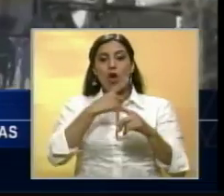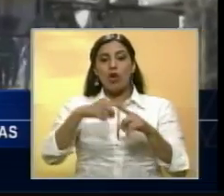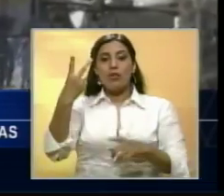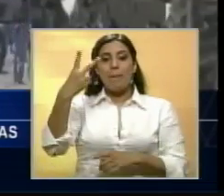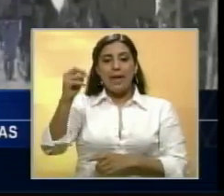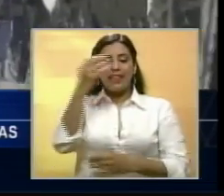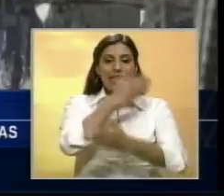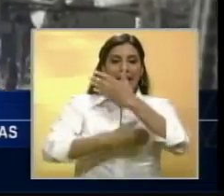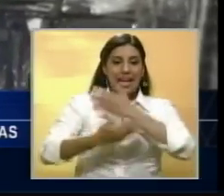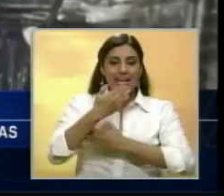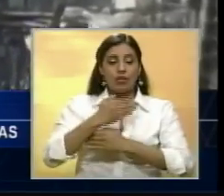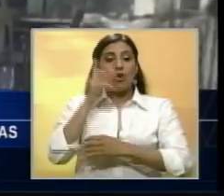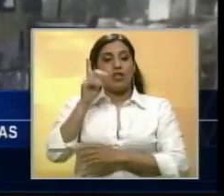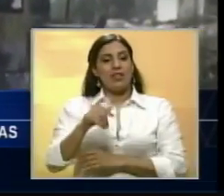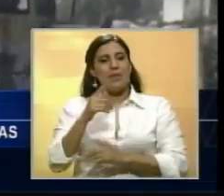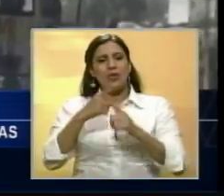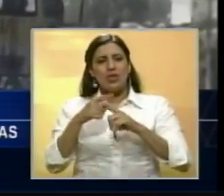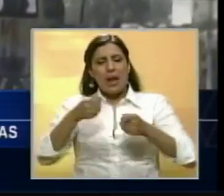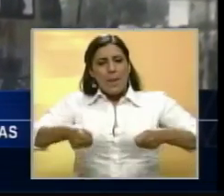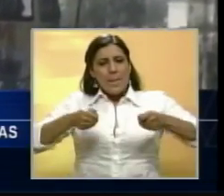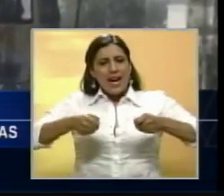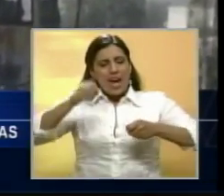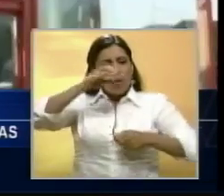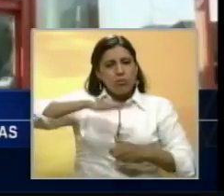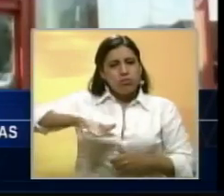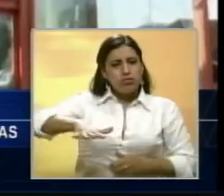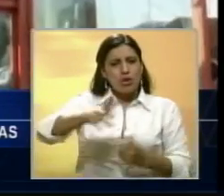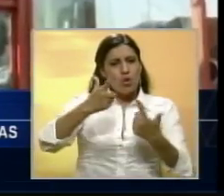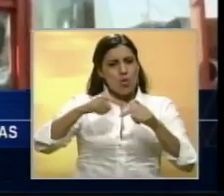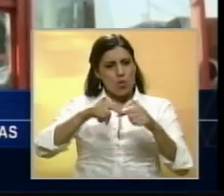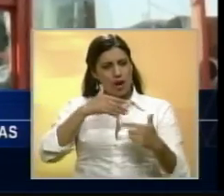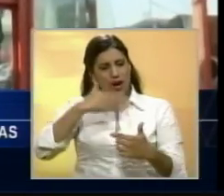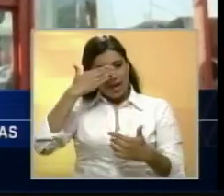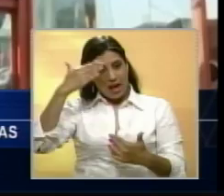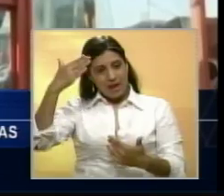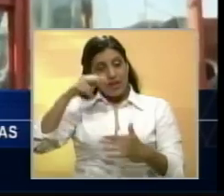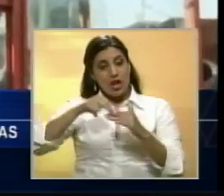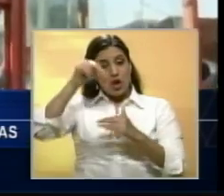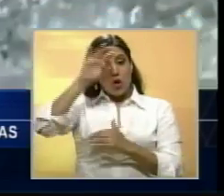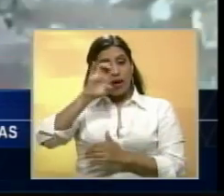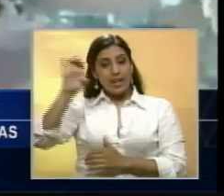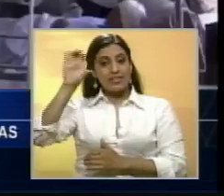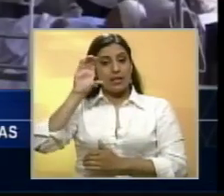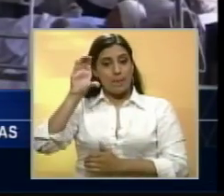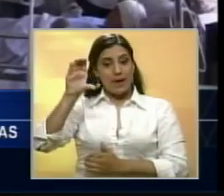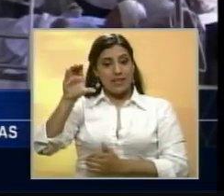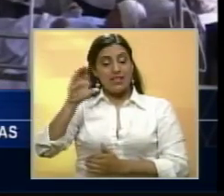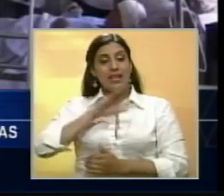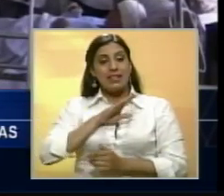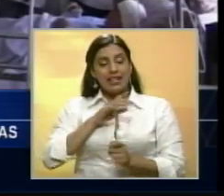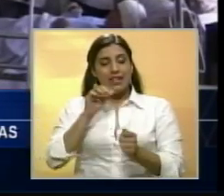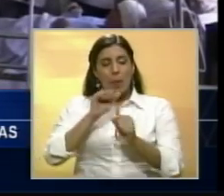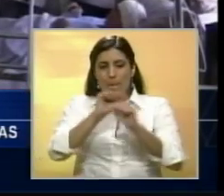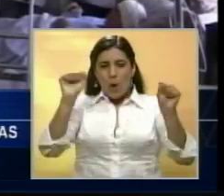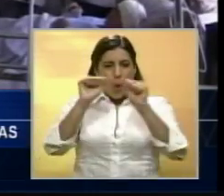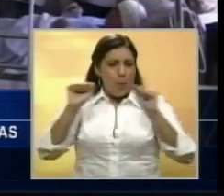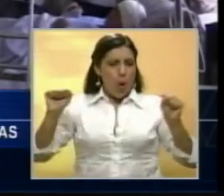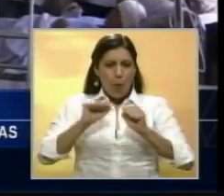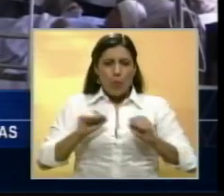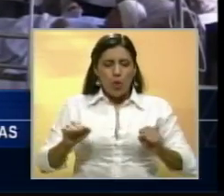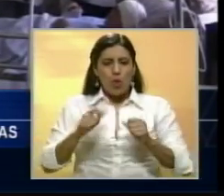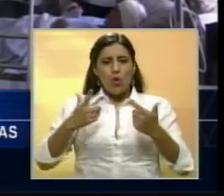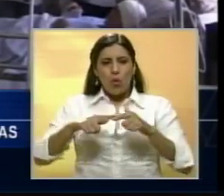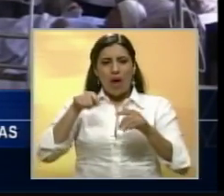más resultaron heridas. Esto ocurrió en un mercado de la provincia de Badachan, en el noreste del país, cuando fueron detonados